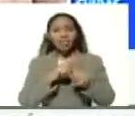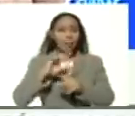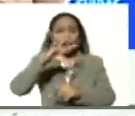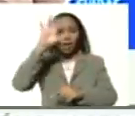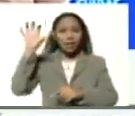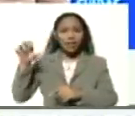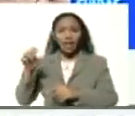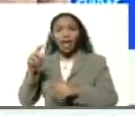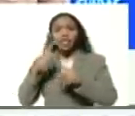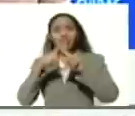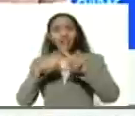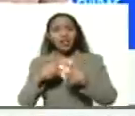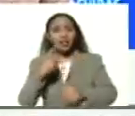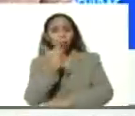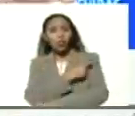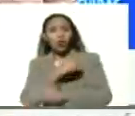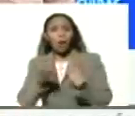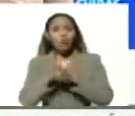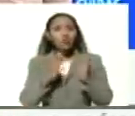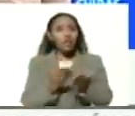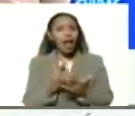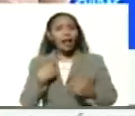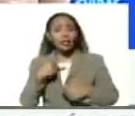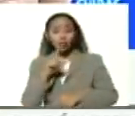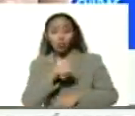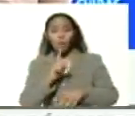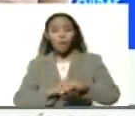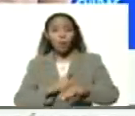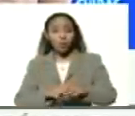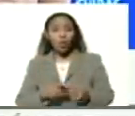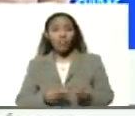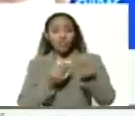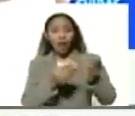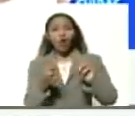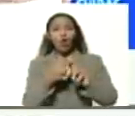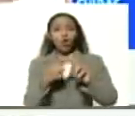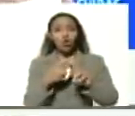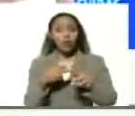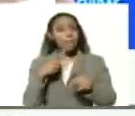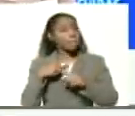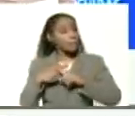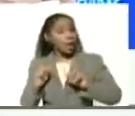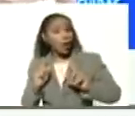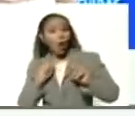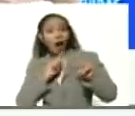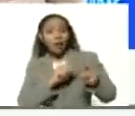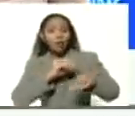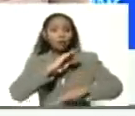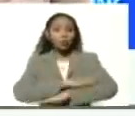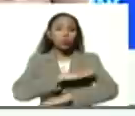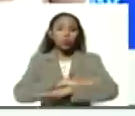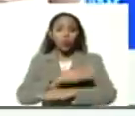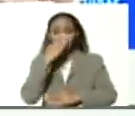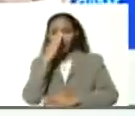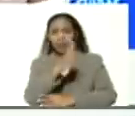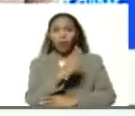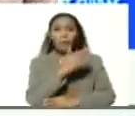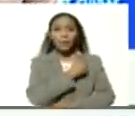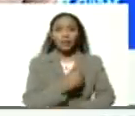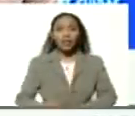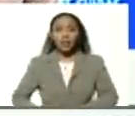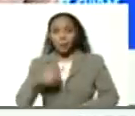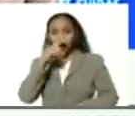distintas vacunas del mundo, que en su momento se darán a conocer. Pero ahí está la acción directa del presidente Nicolás